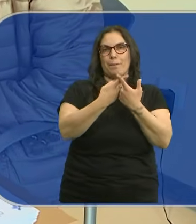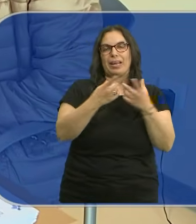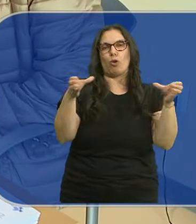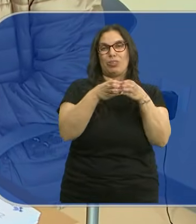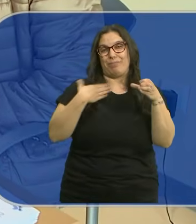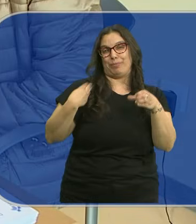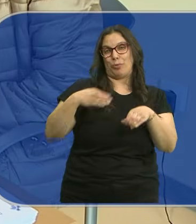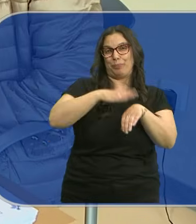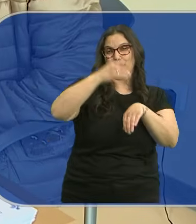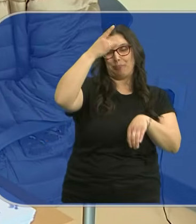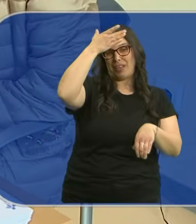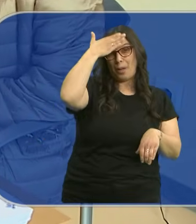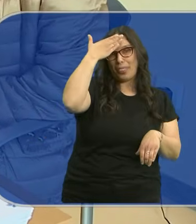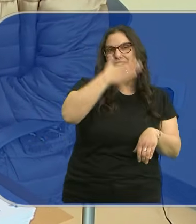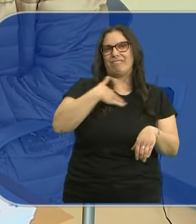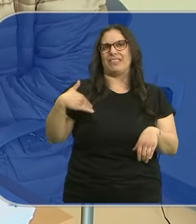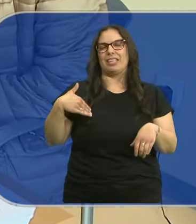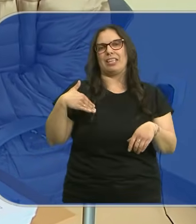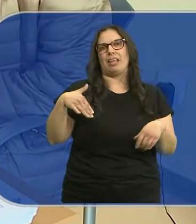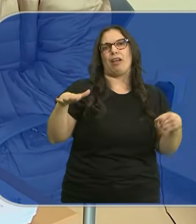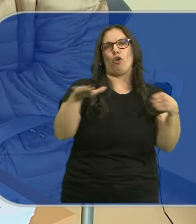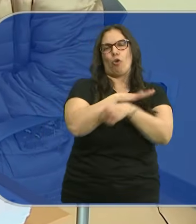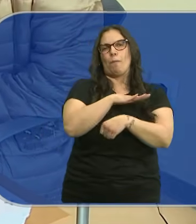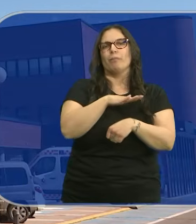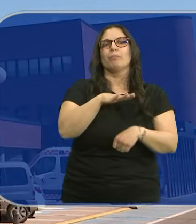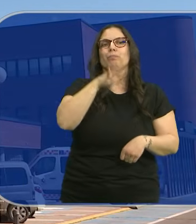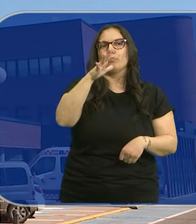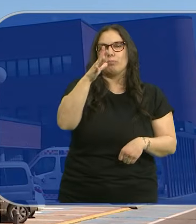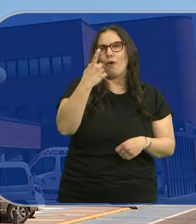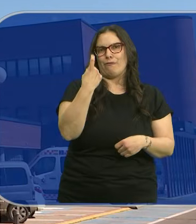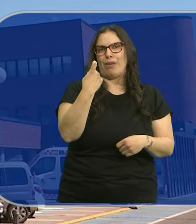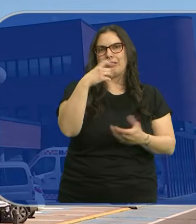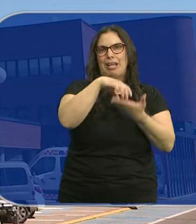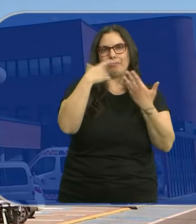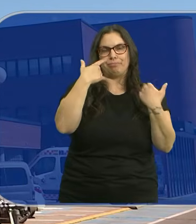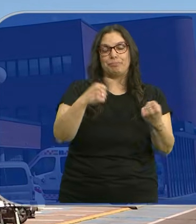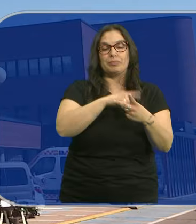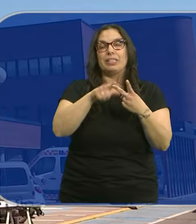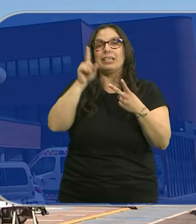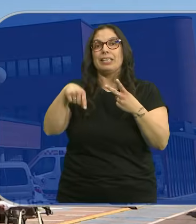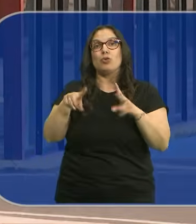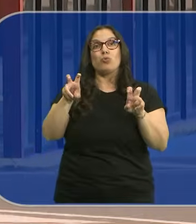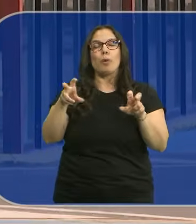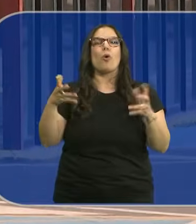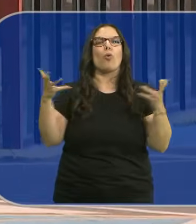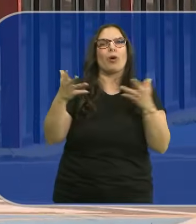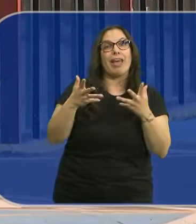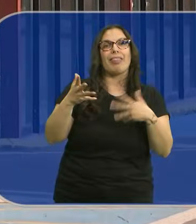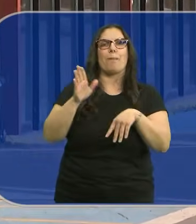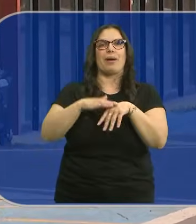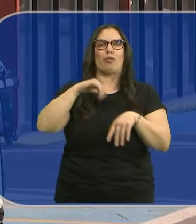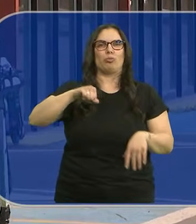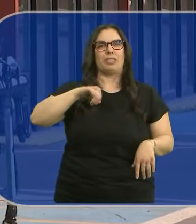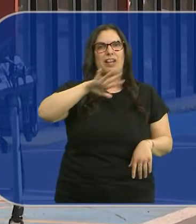y comunitaria, que buscan cubrir el déficit de atención primaria. Y como novedad, la de medicina de urgencias y emergencias del Hospital